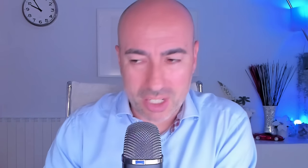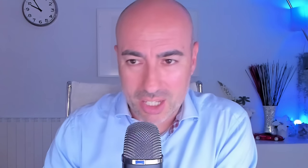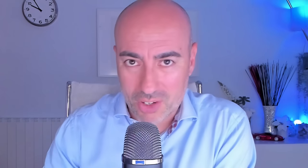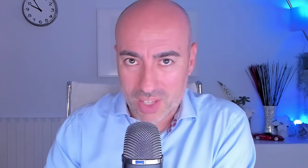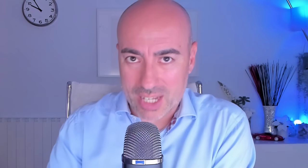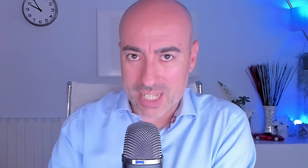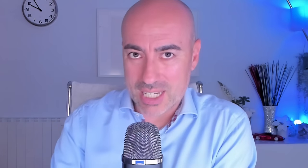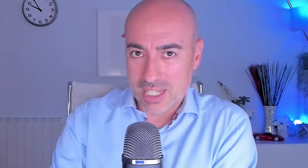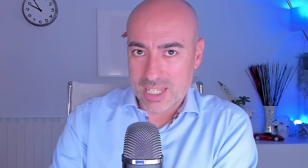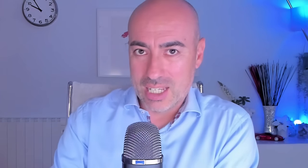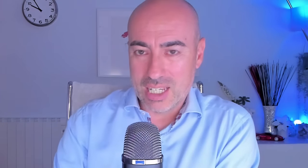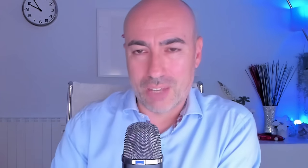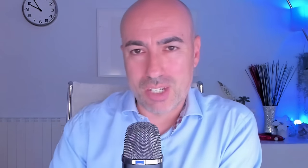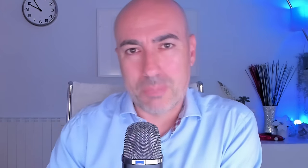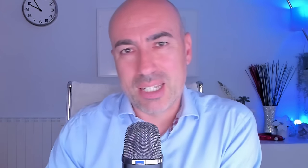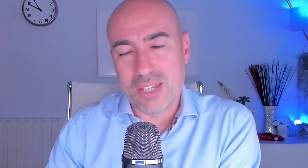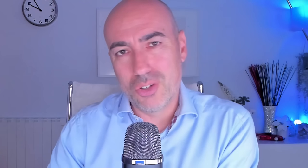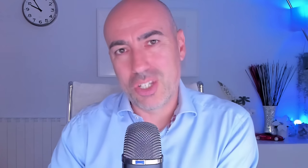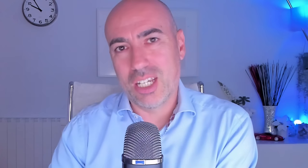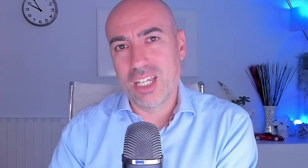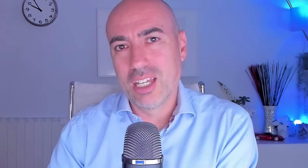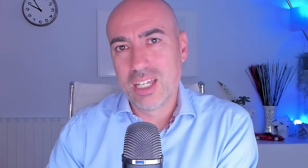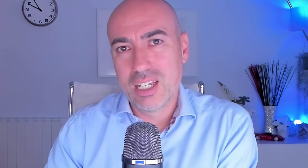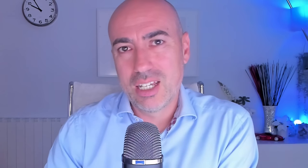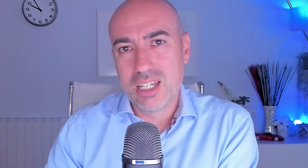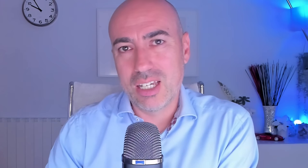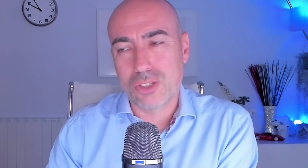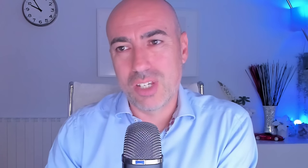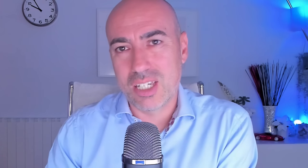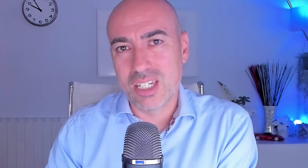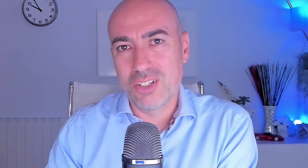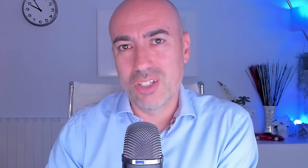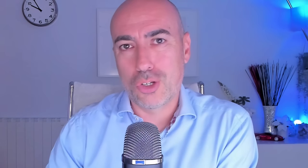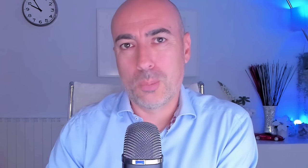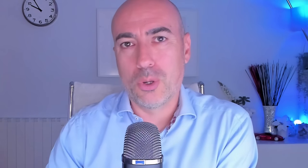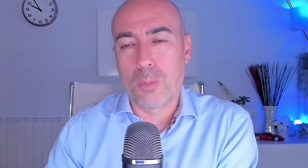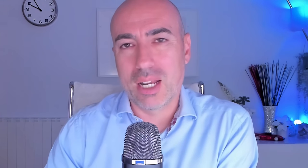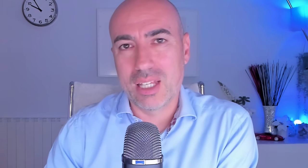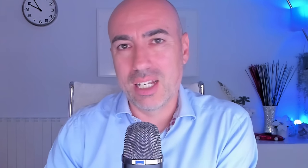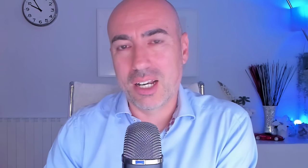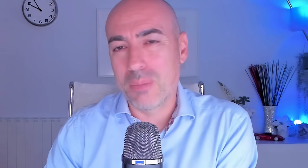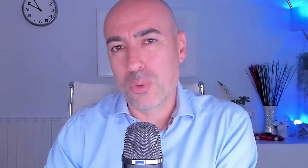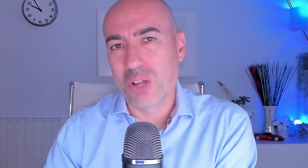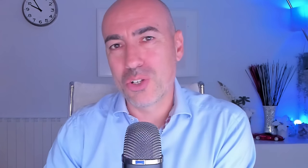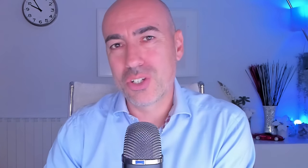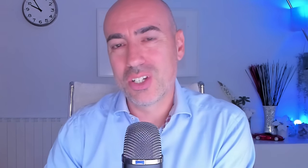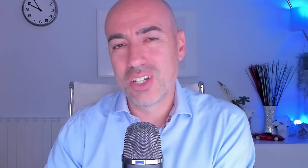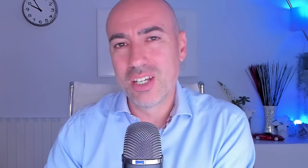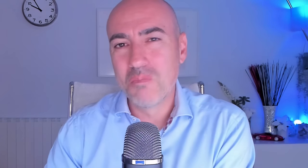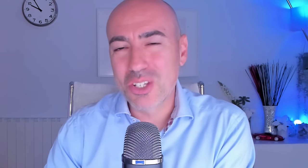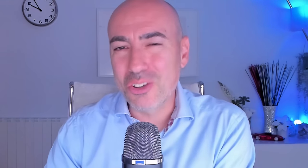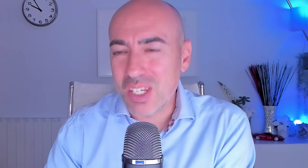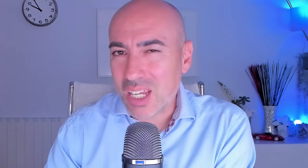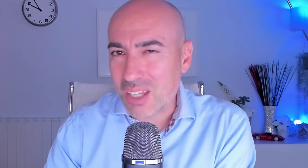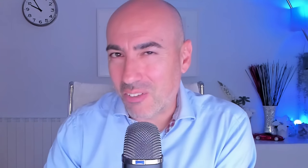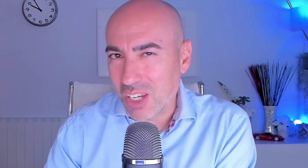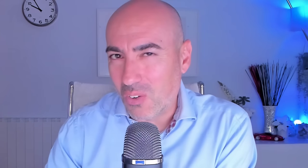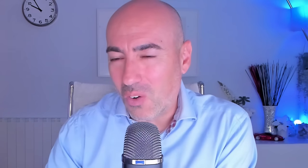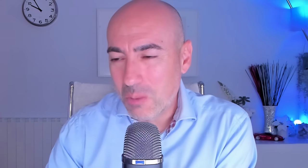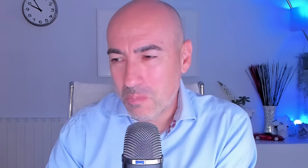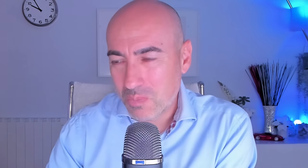última reflexión que te quiero dar es y qué Hubiese pasado si esto hubiese sido dicho por parte del rey de Marruecos se